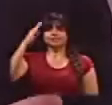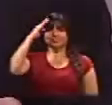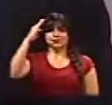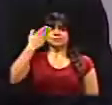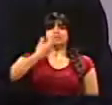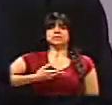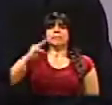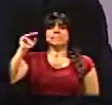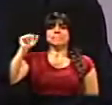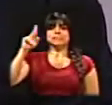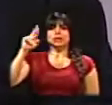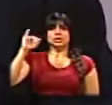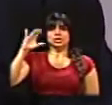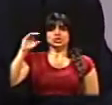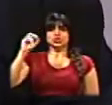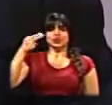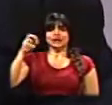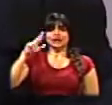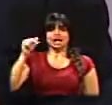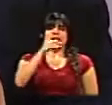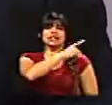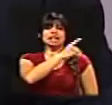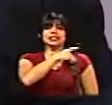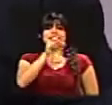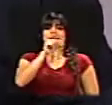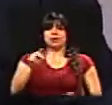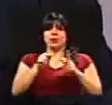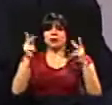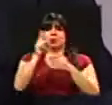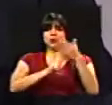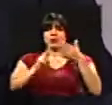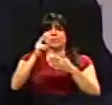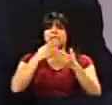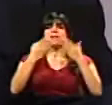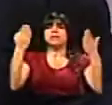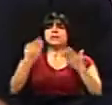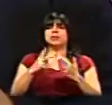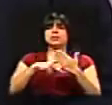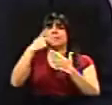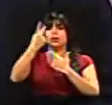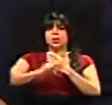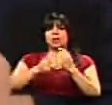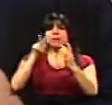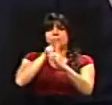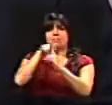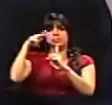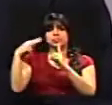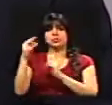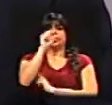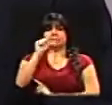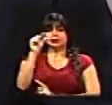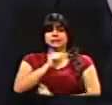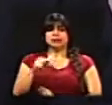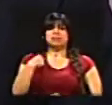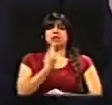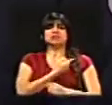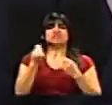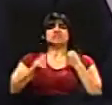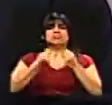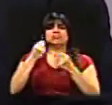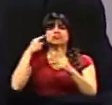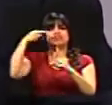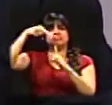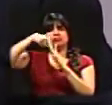Hola, soy Mauricio Herrera, director del Semanario Universidad, y le doy la bienvenida a su programa Puntos de Vista, donde cada semana profundizamos en los temas de